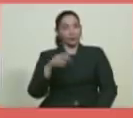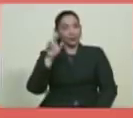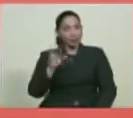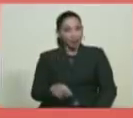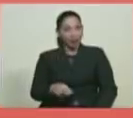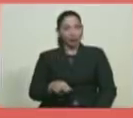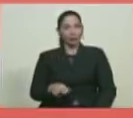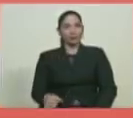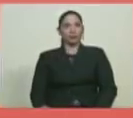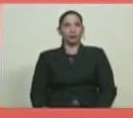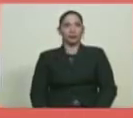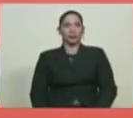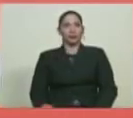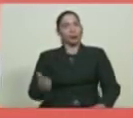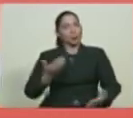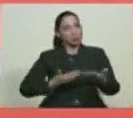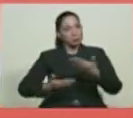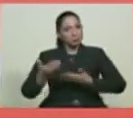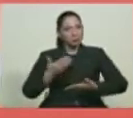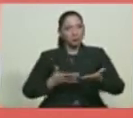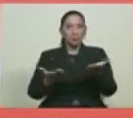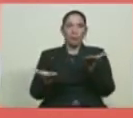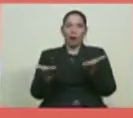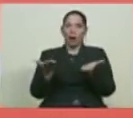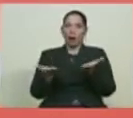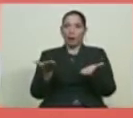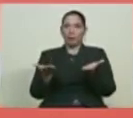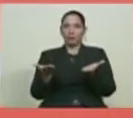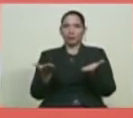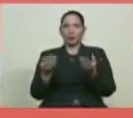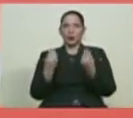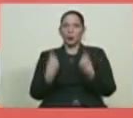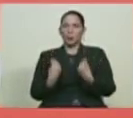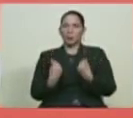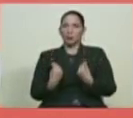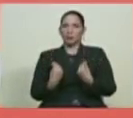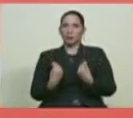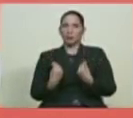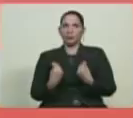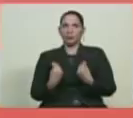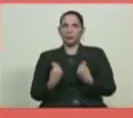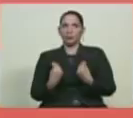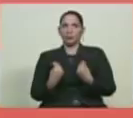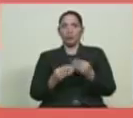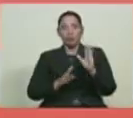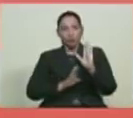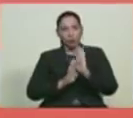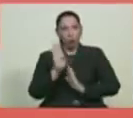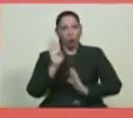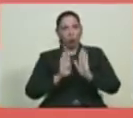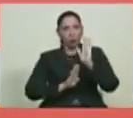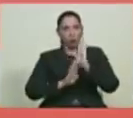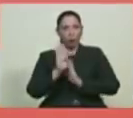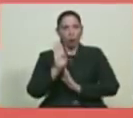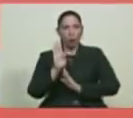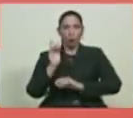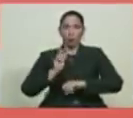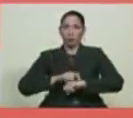con ustedes para compartir un balance de cómo ha venido desarrollándose en tiempo